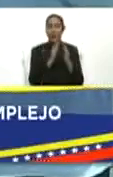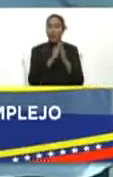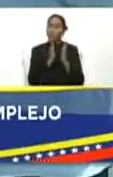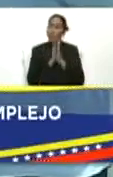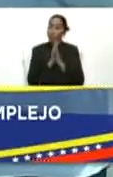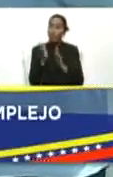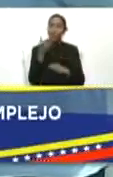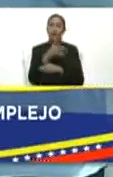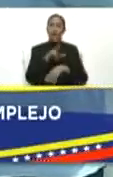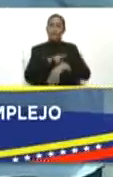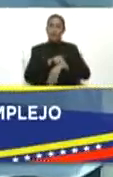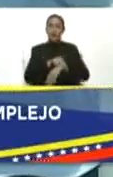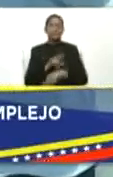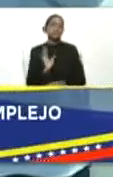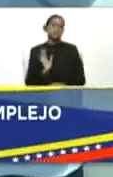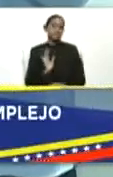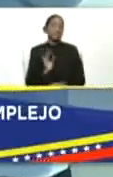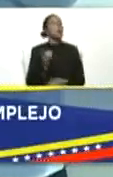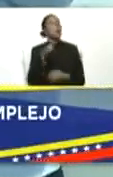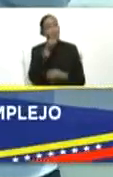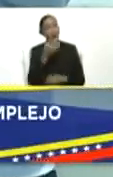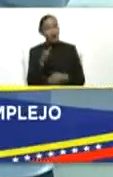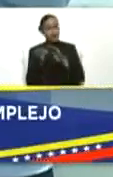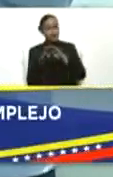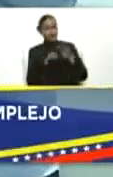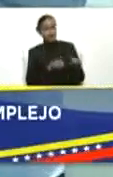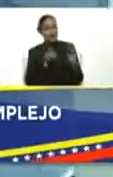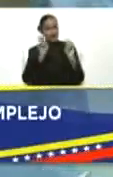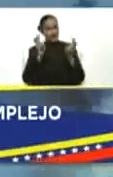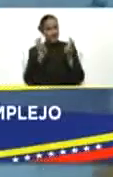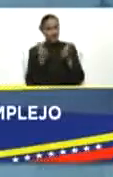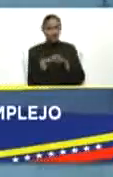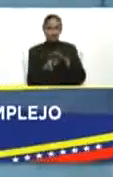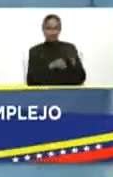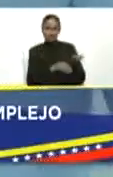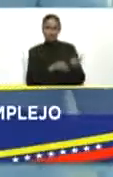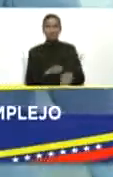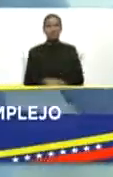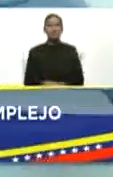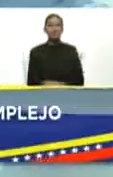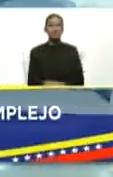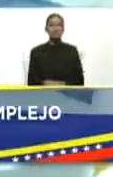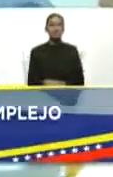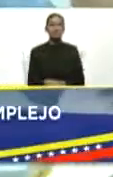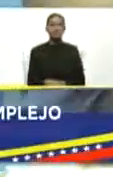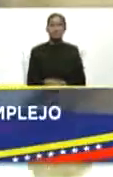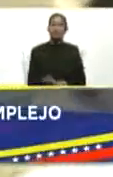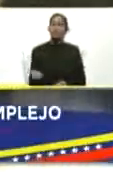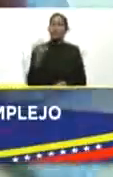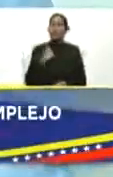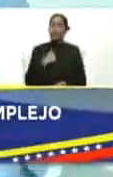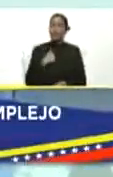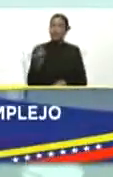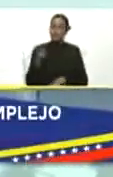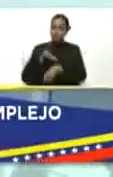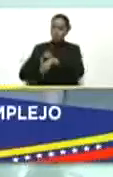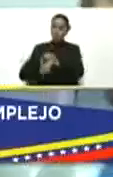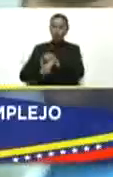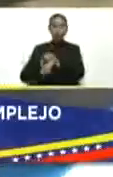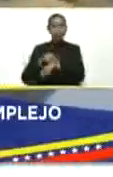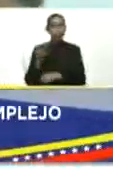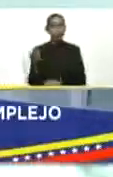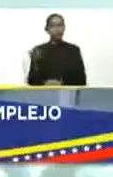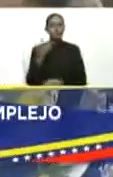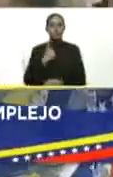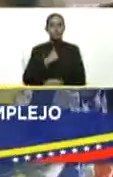médico. Bueno, ¿seguimos entonces recorriendo? Seguro. Adelante. Bueno, doctora, tome la batuta. La